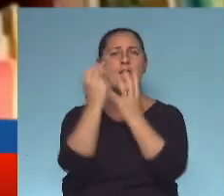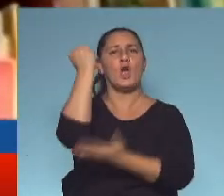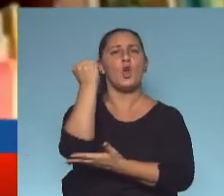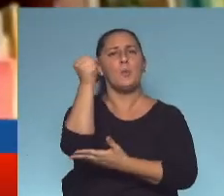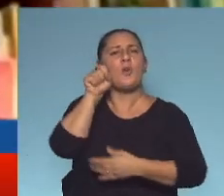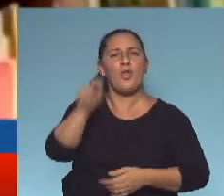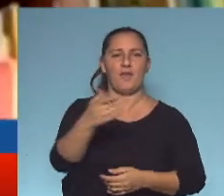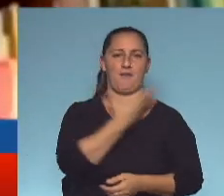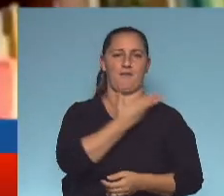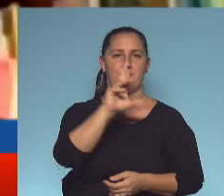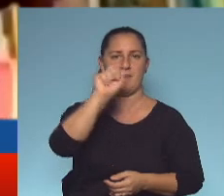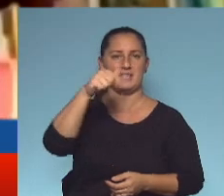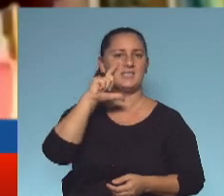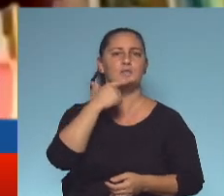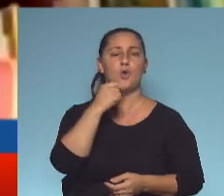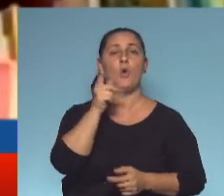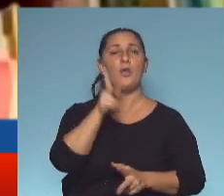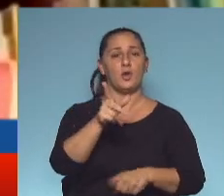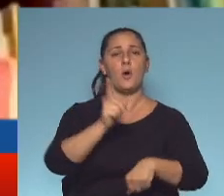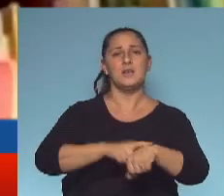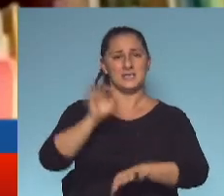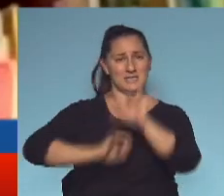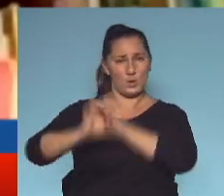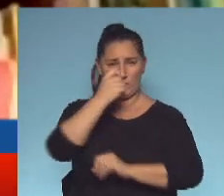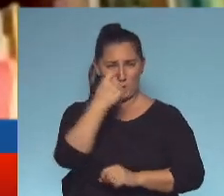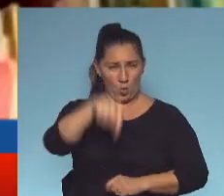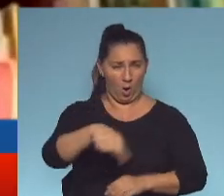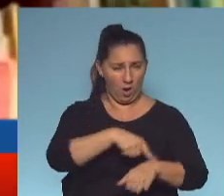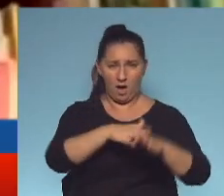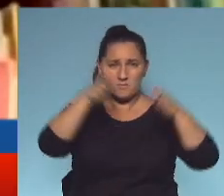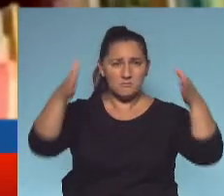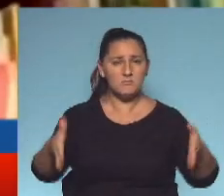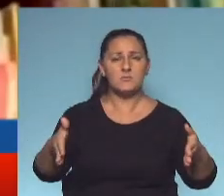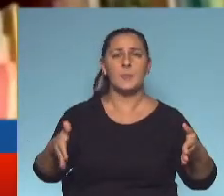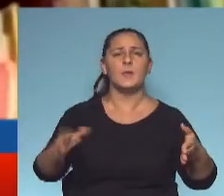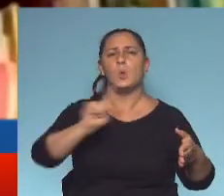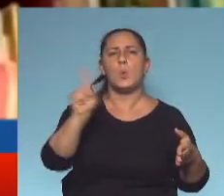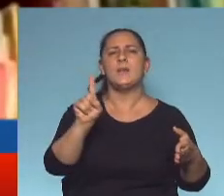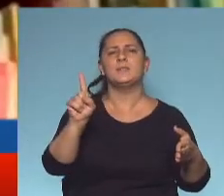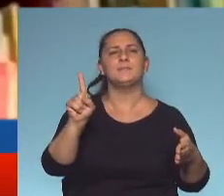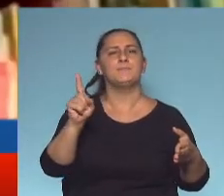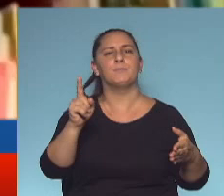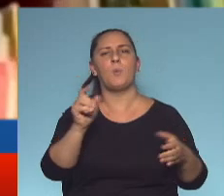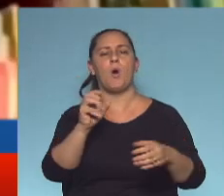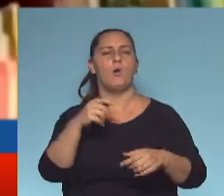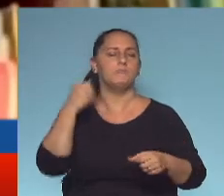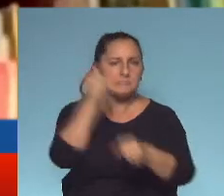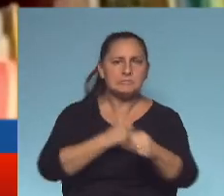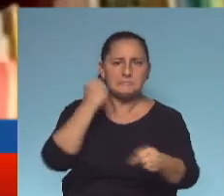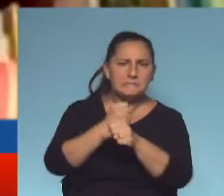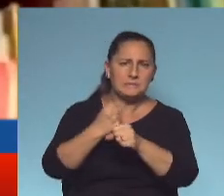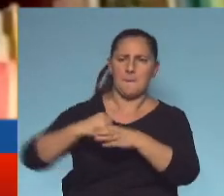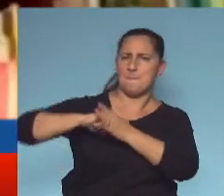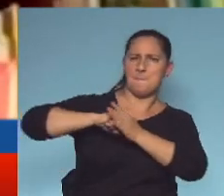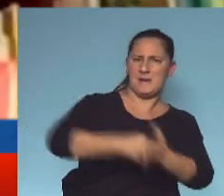de Francisco. Y él dice, en pleno siglo XXI ya no se trata simplemente del fenómeno de la explotación y de la